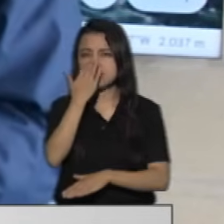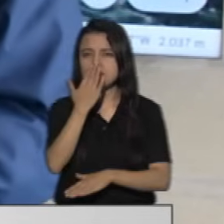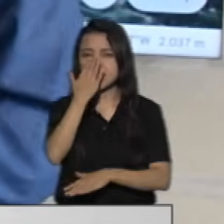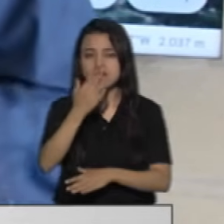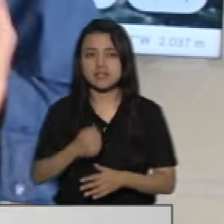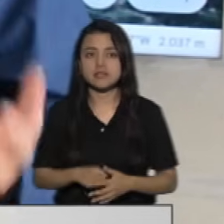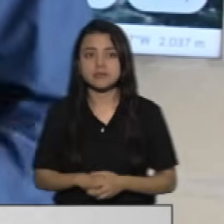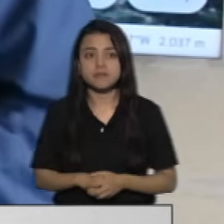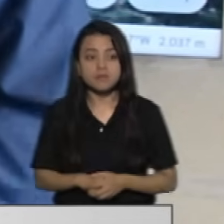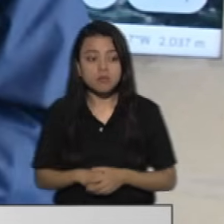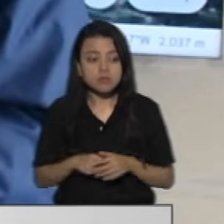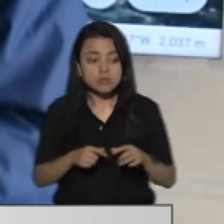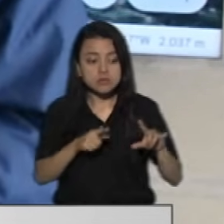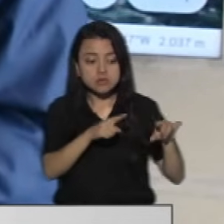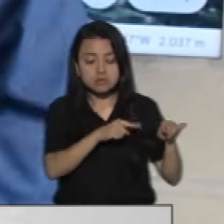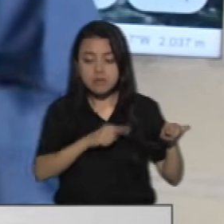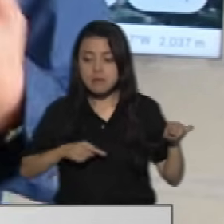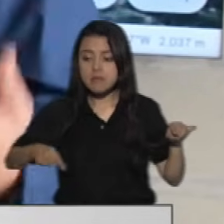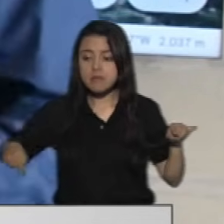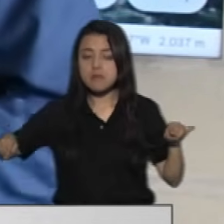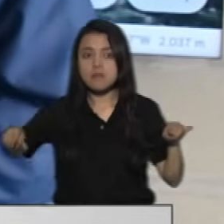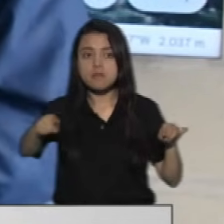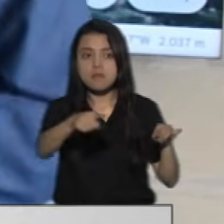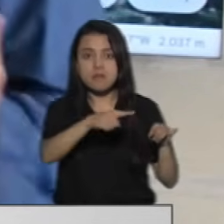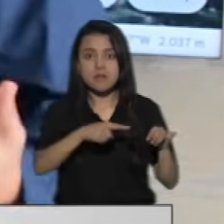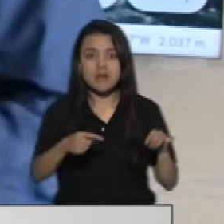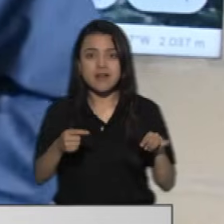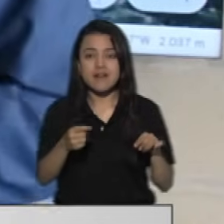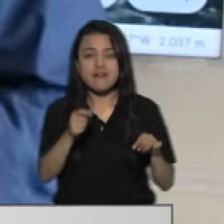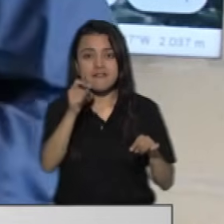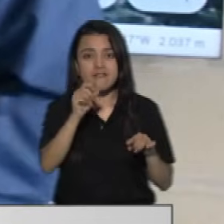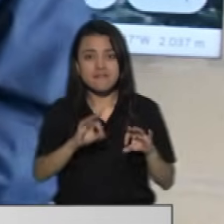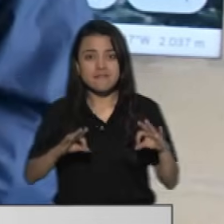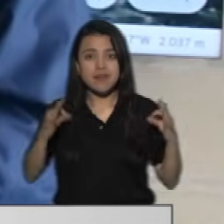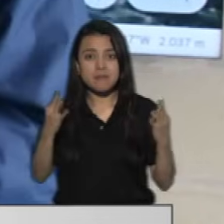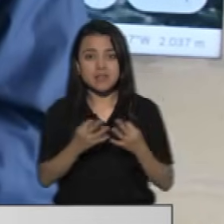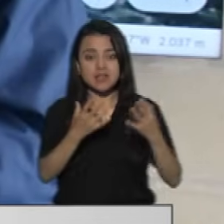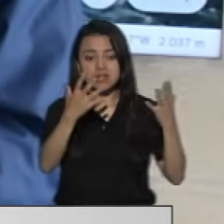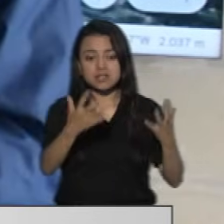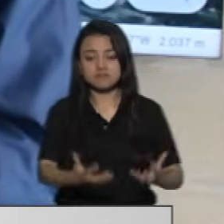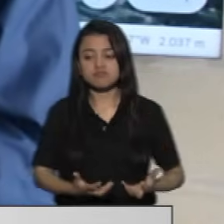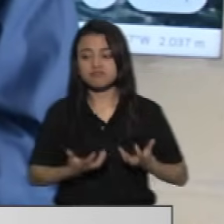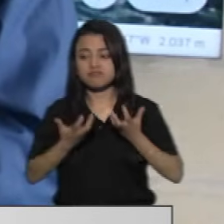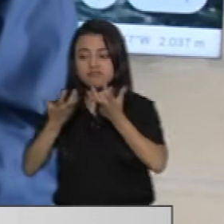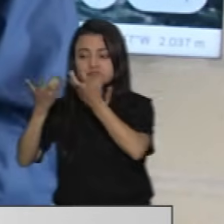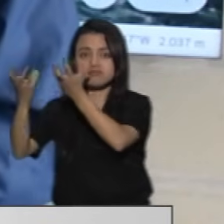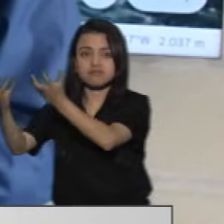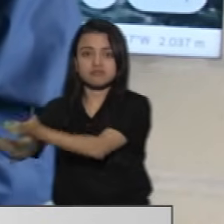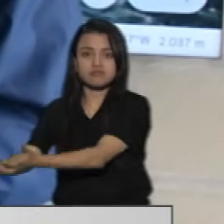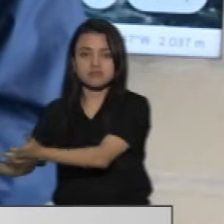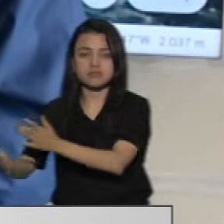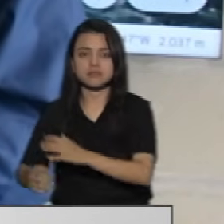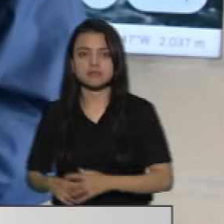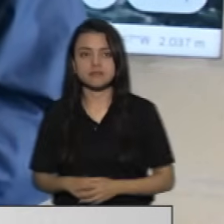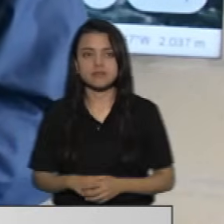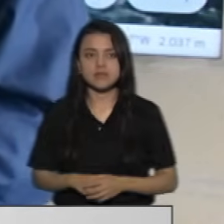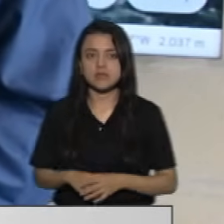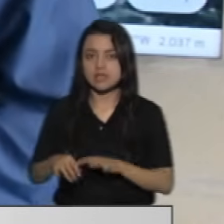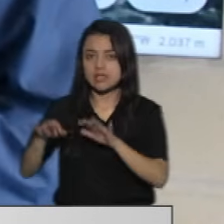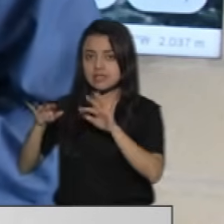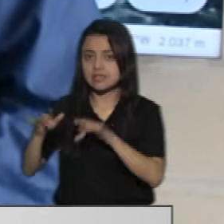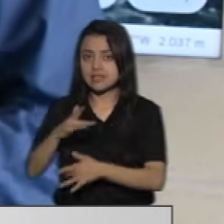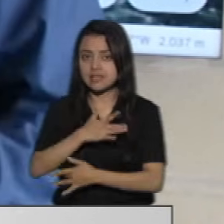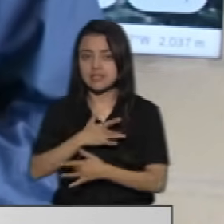que fueron trasladadas al casco urbano de Florián y de igual forma, de La Belleza, y de igual forma se logró a través de la Secretaría de